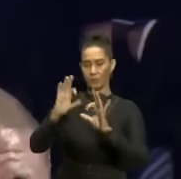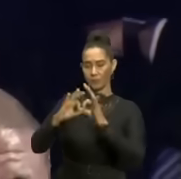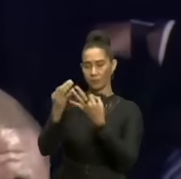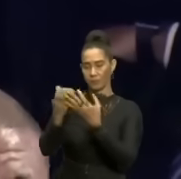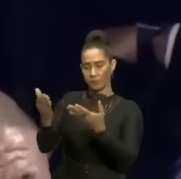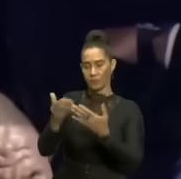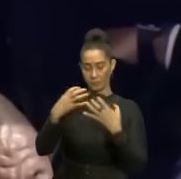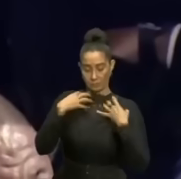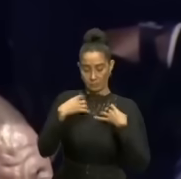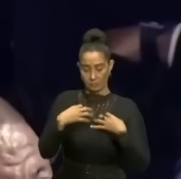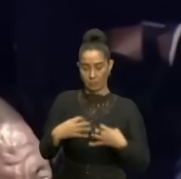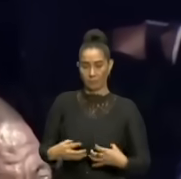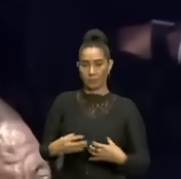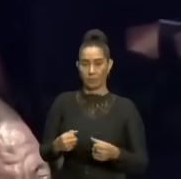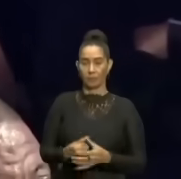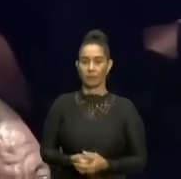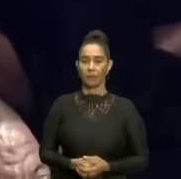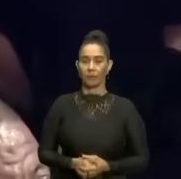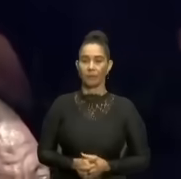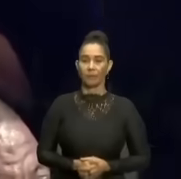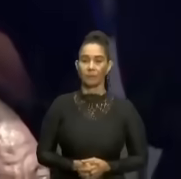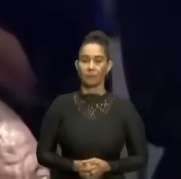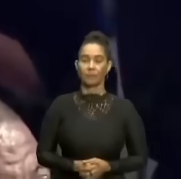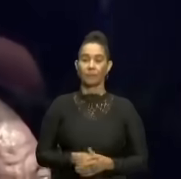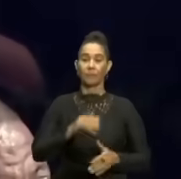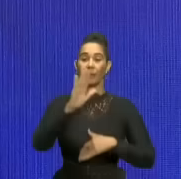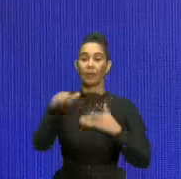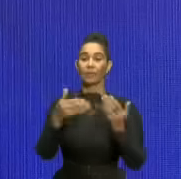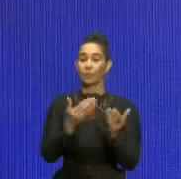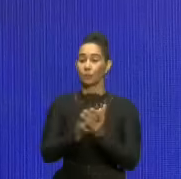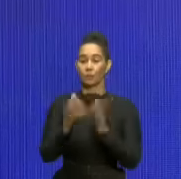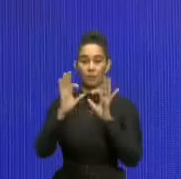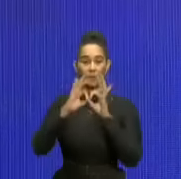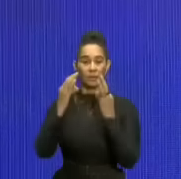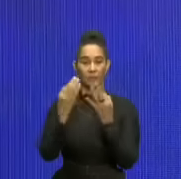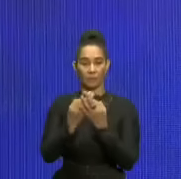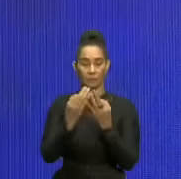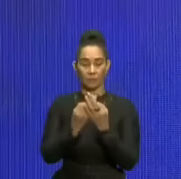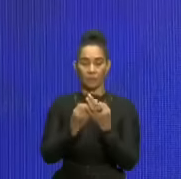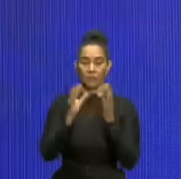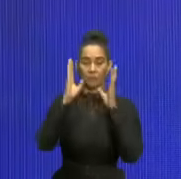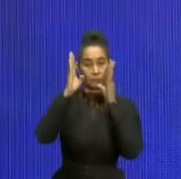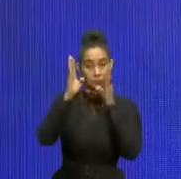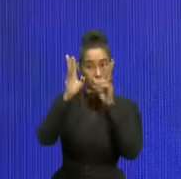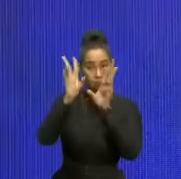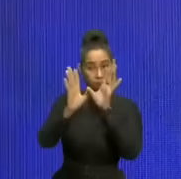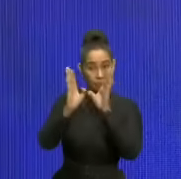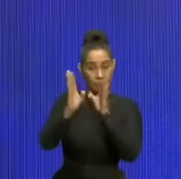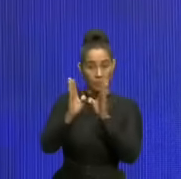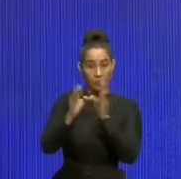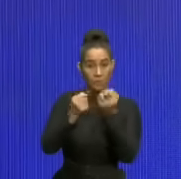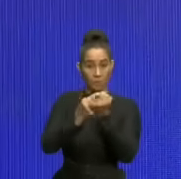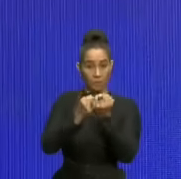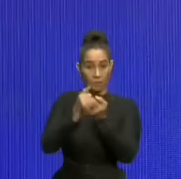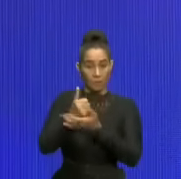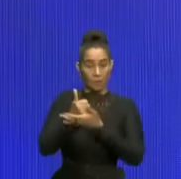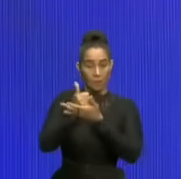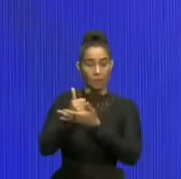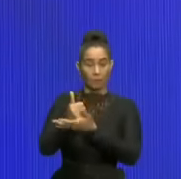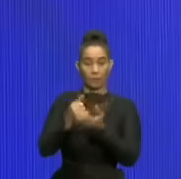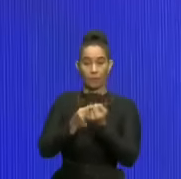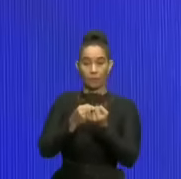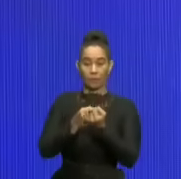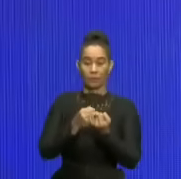personas que resultaron quemadas? A todos ellos y a todas las familias se le está dando seguimiento y se le está